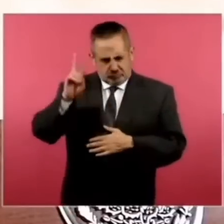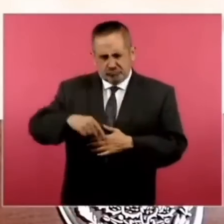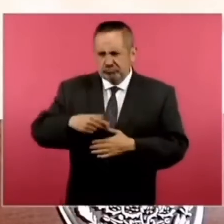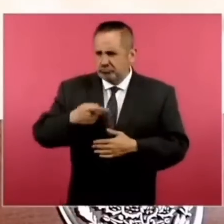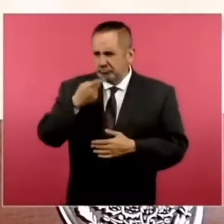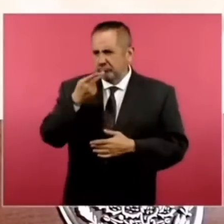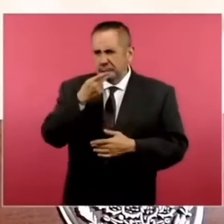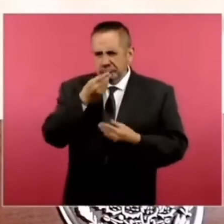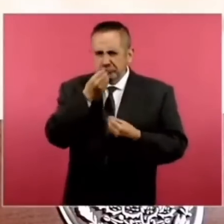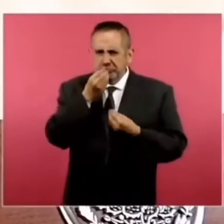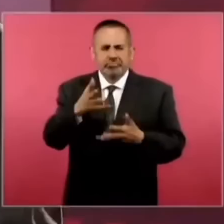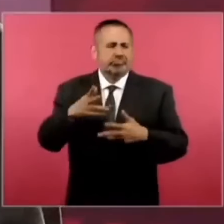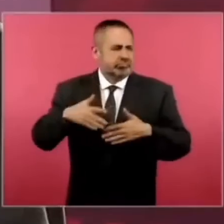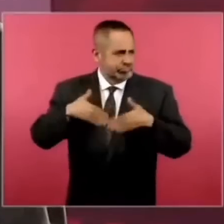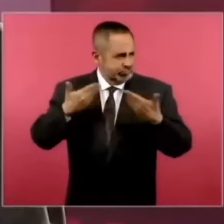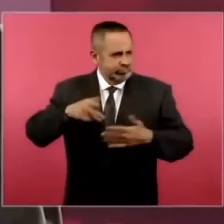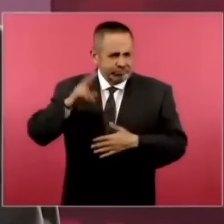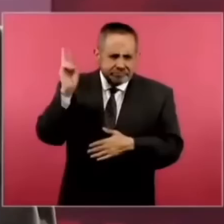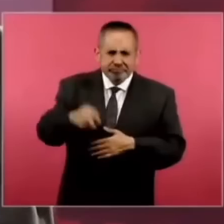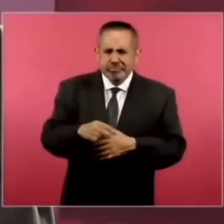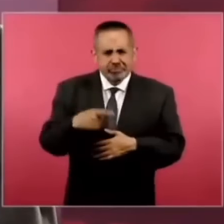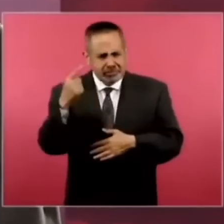claro, ¿no?